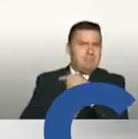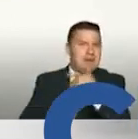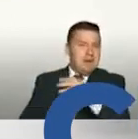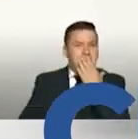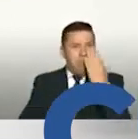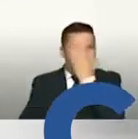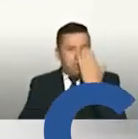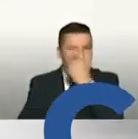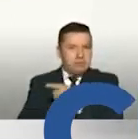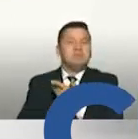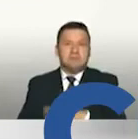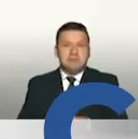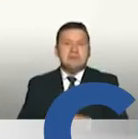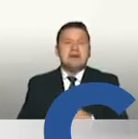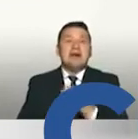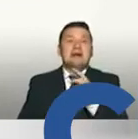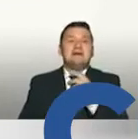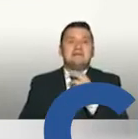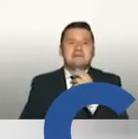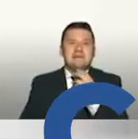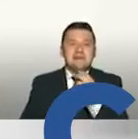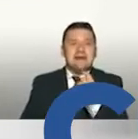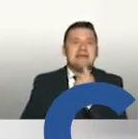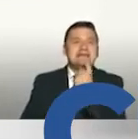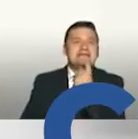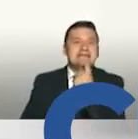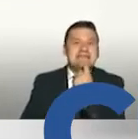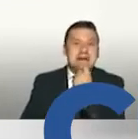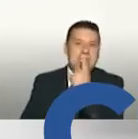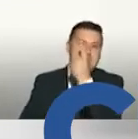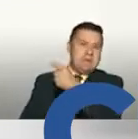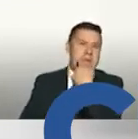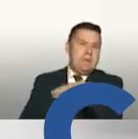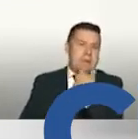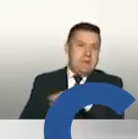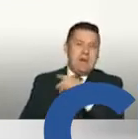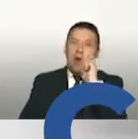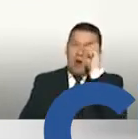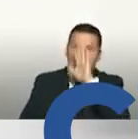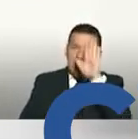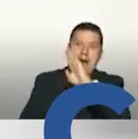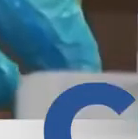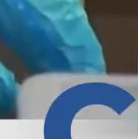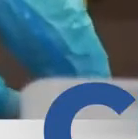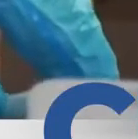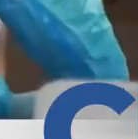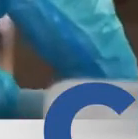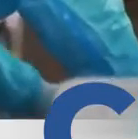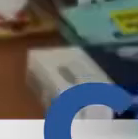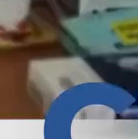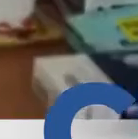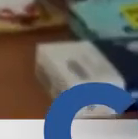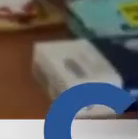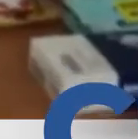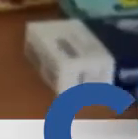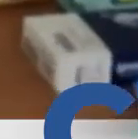mientras que el martes será el turno de inírida san josé del guaviare santa marta san andrés y puerto carreño definida la ruta